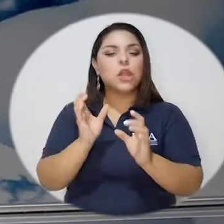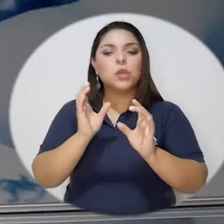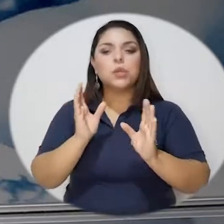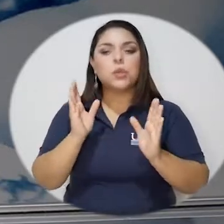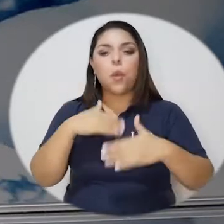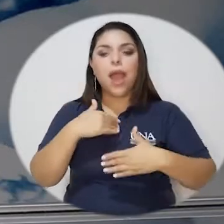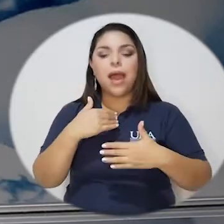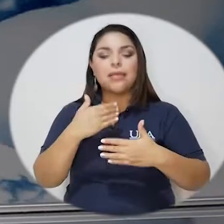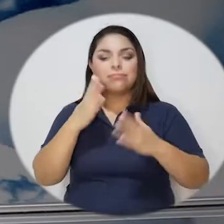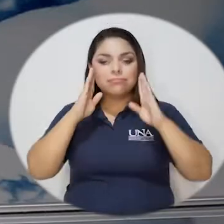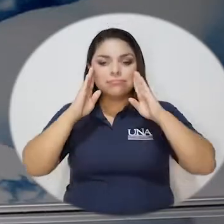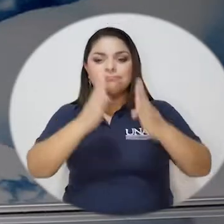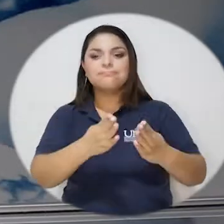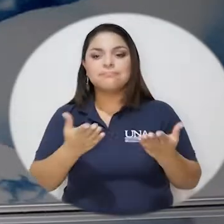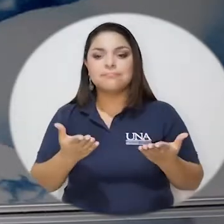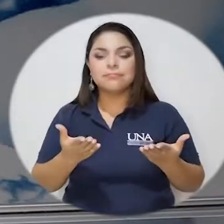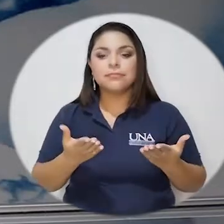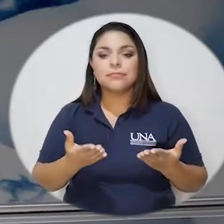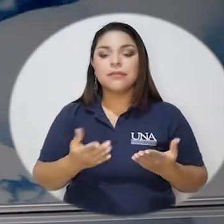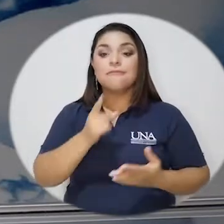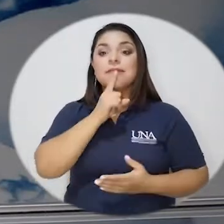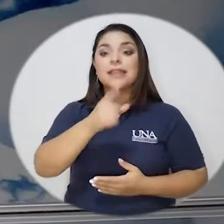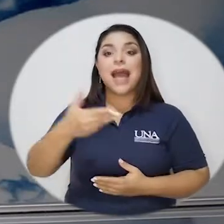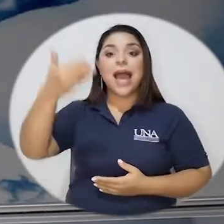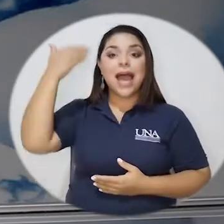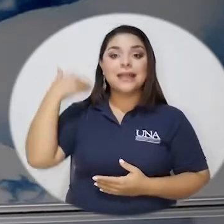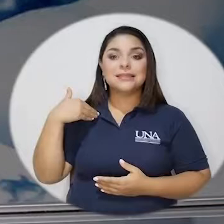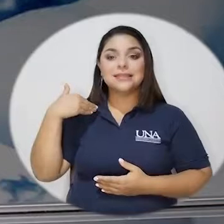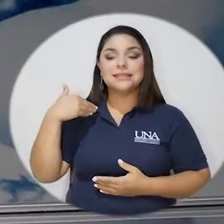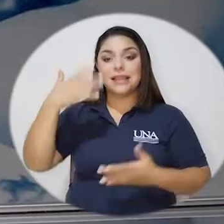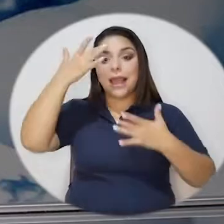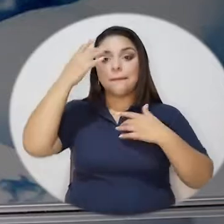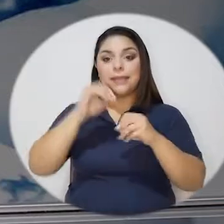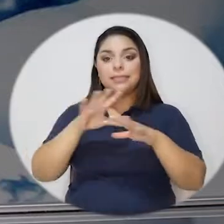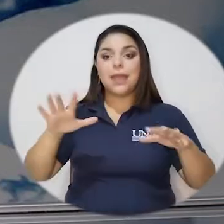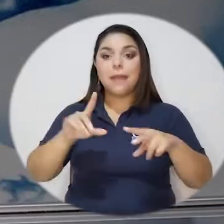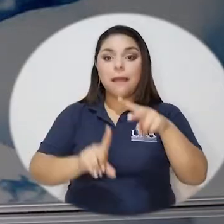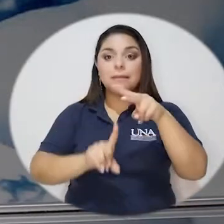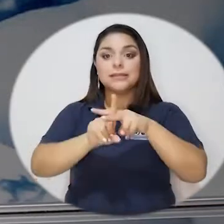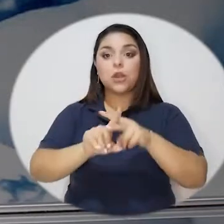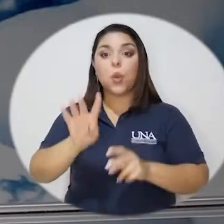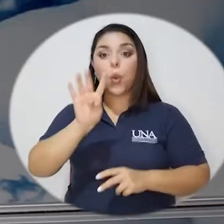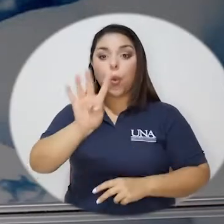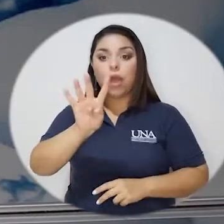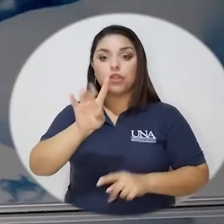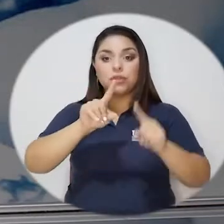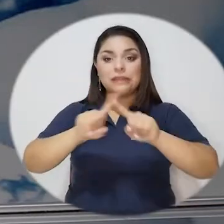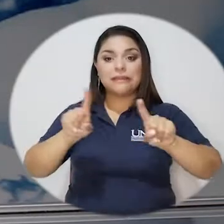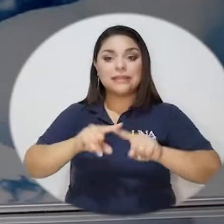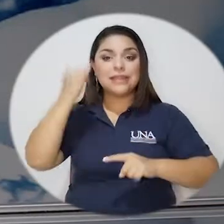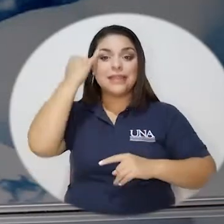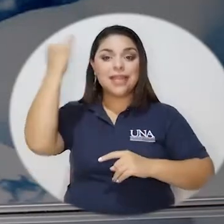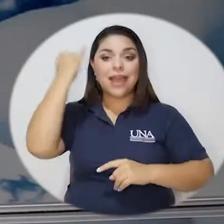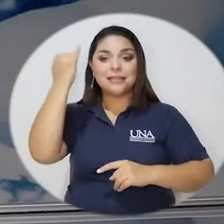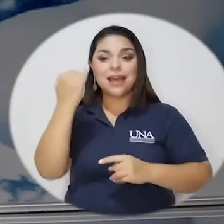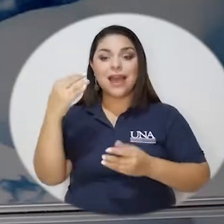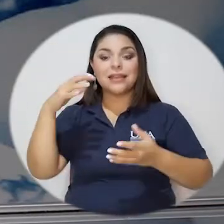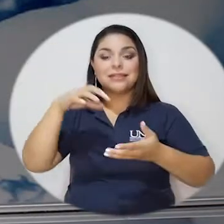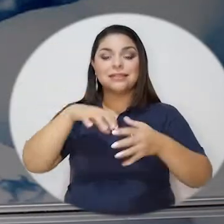bola. Se presentaron antes de la pandemia 4 diferentes iniciativas de reactivación